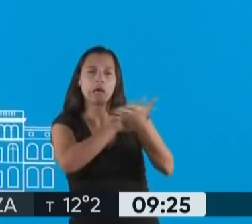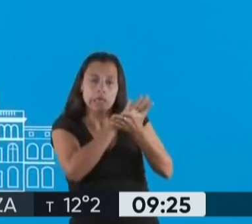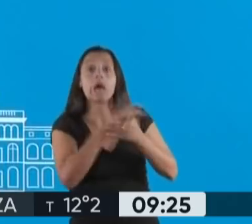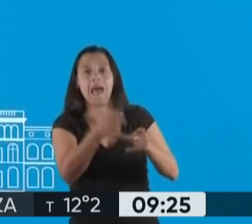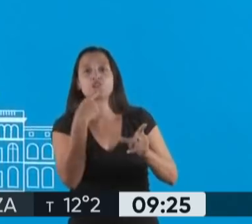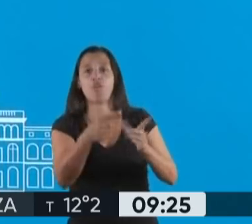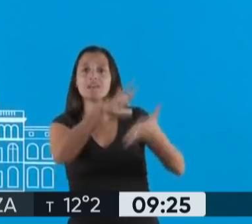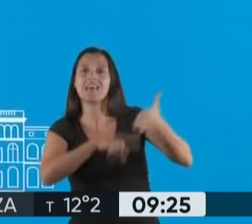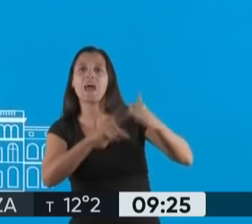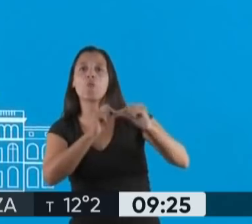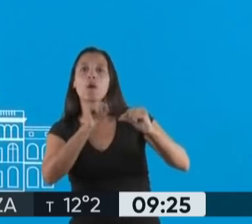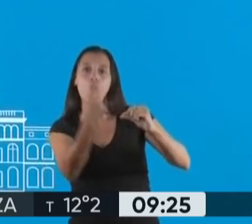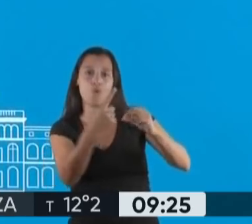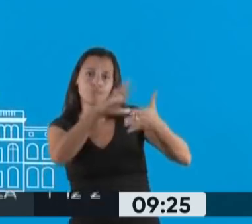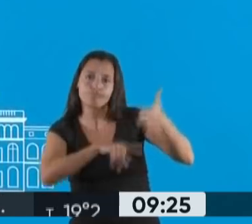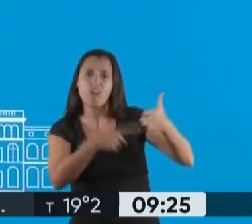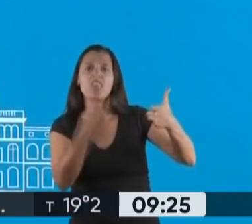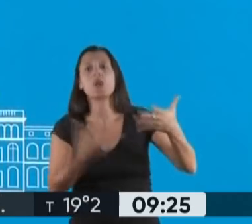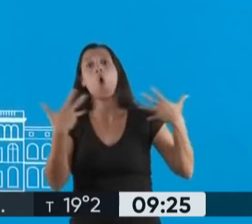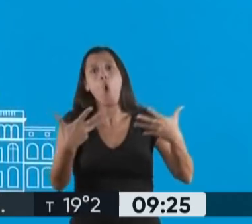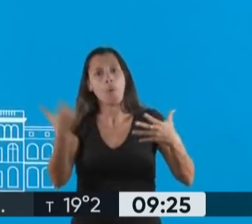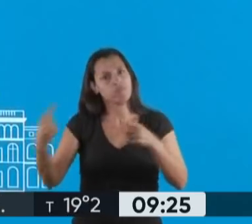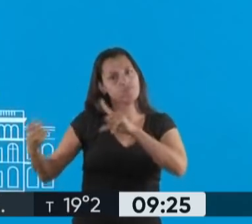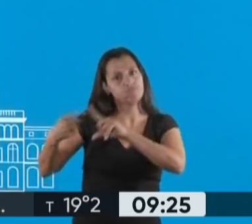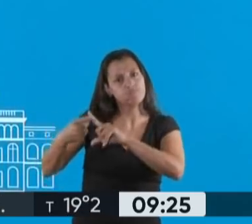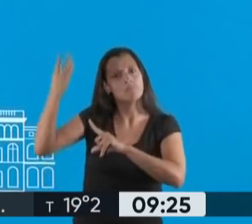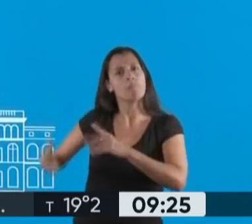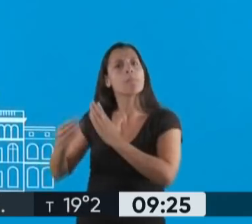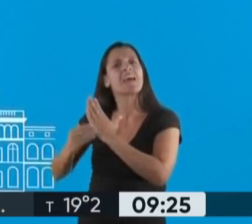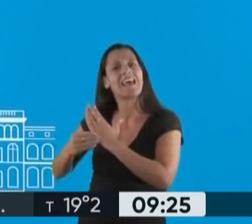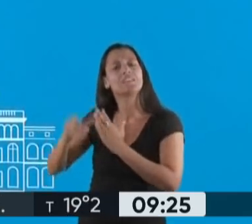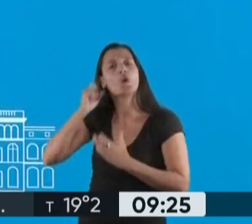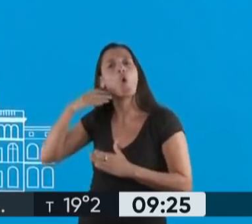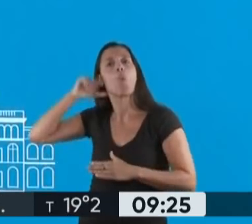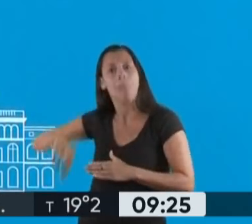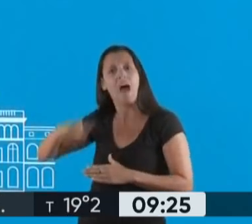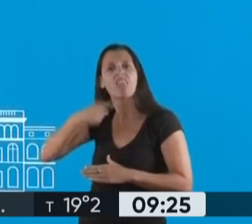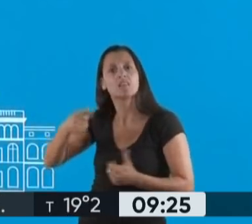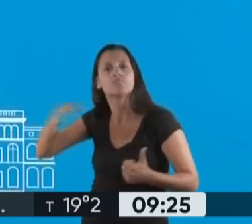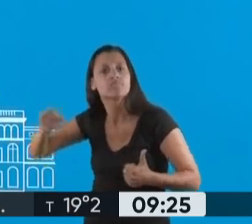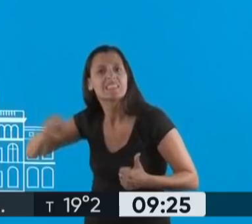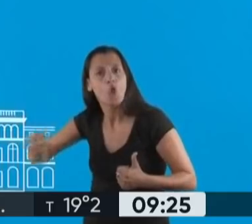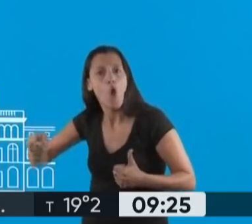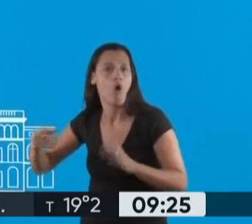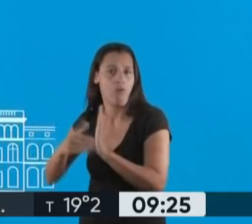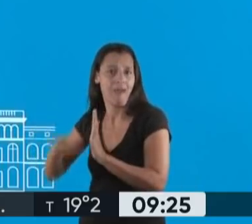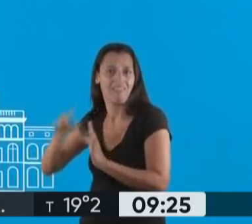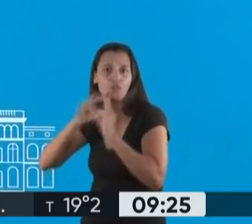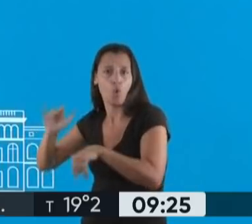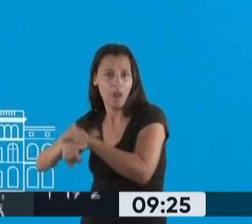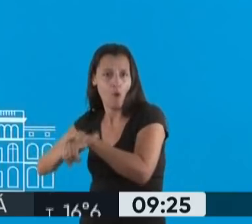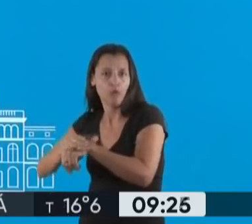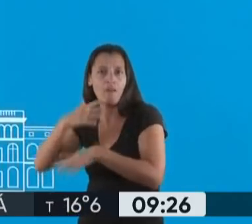cual, por supuesto, consultado durante todo el tiempo el ministro Guzmán con respecto a si esto era lo adecuado, y después de haber llevado